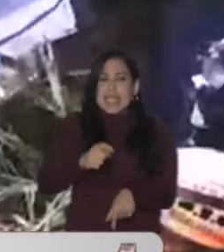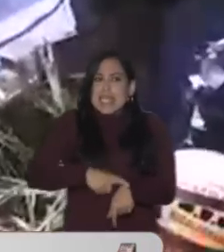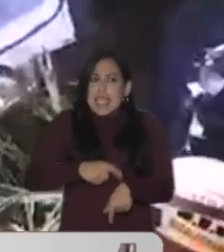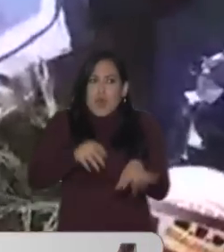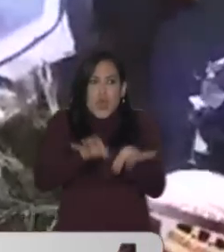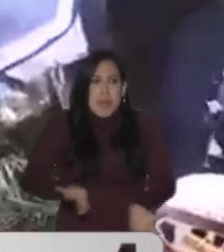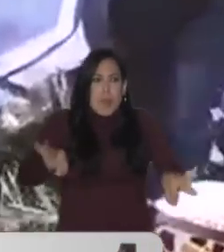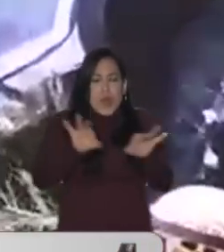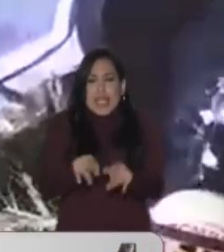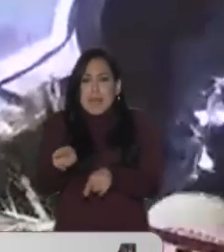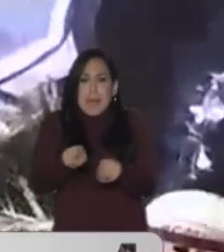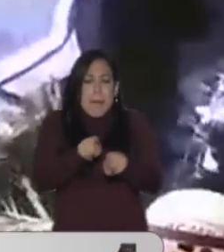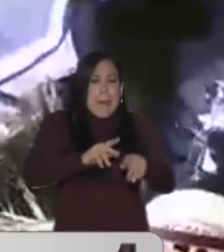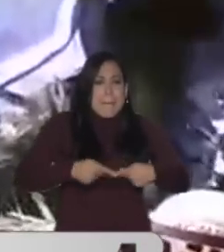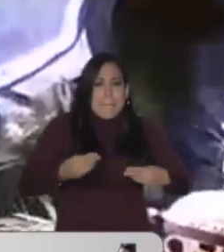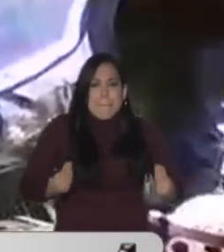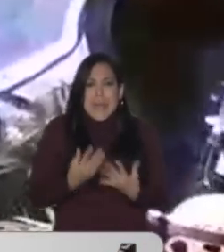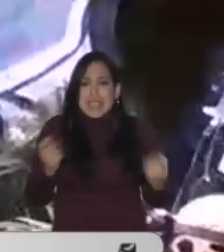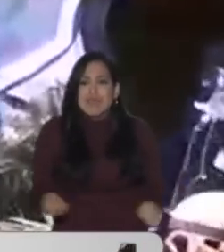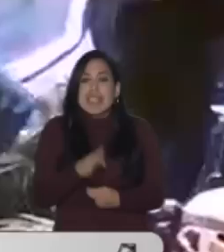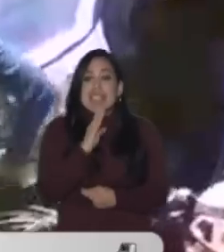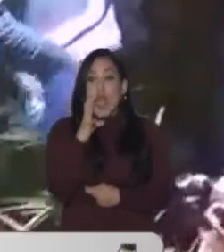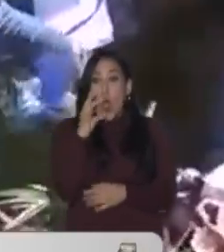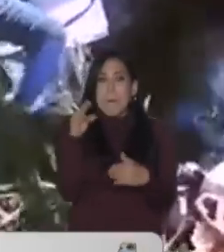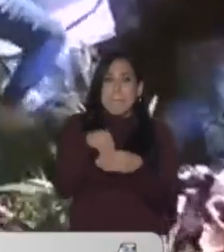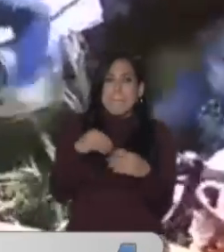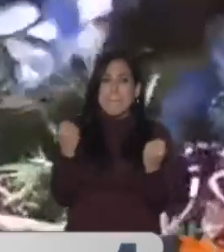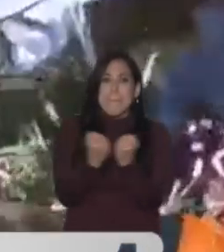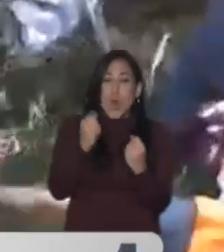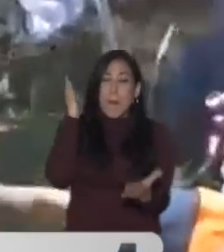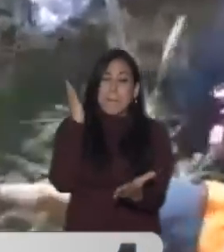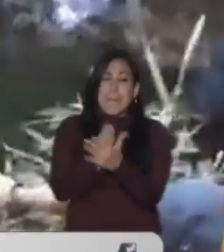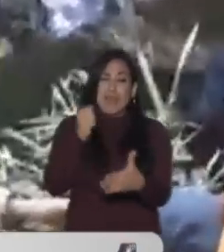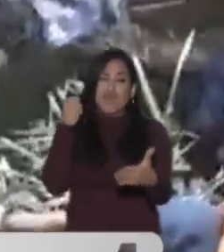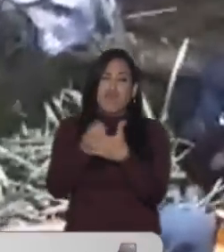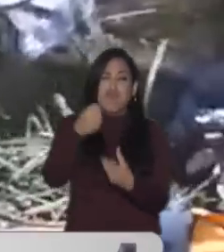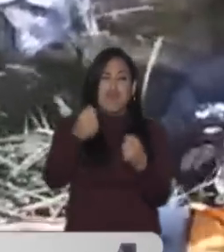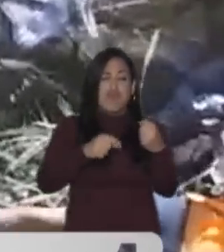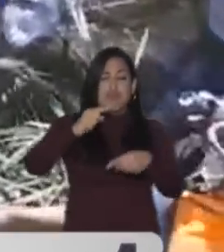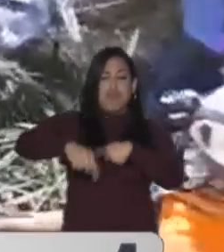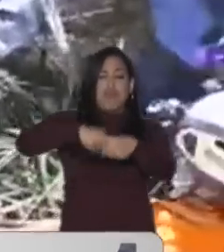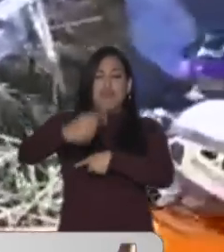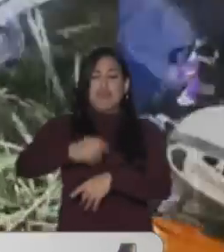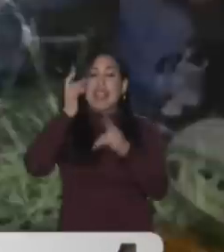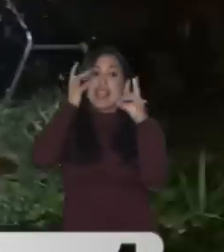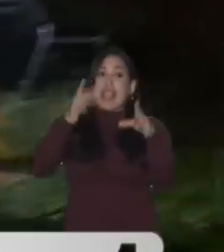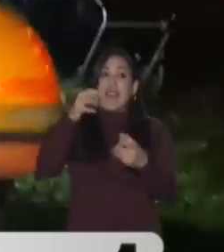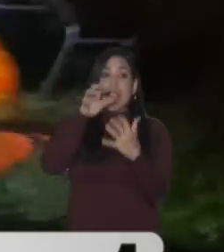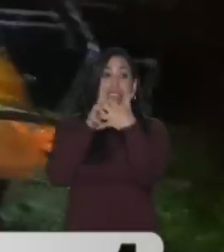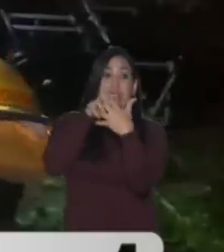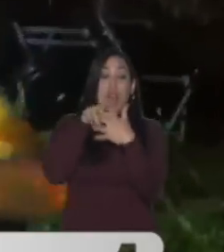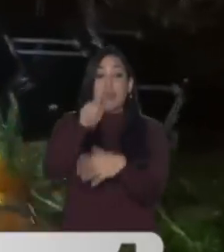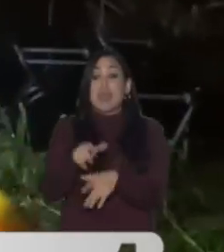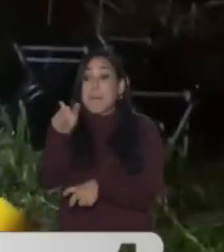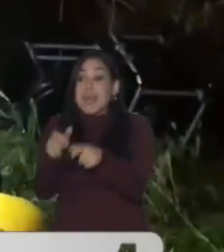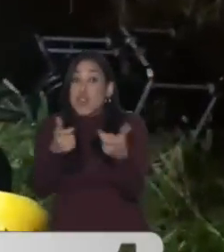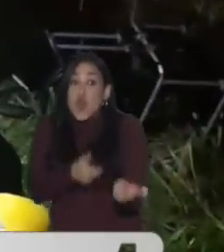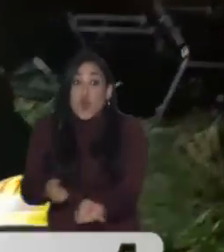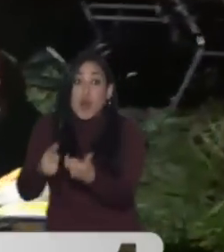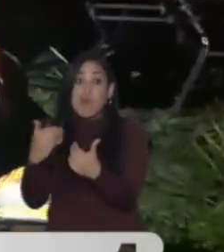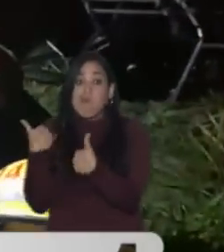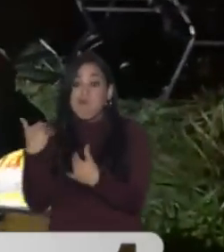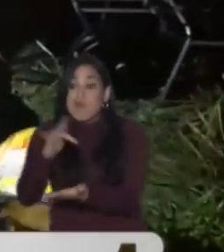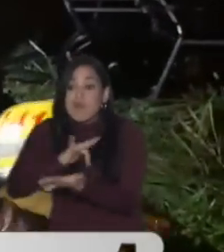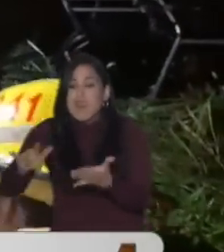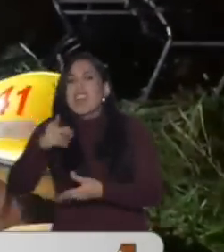era vital para que pudieran salvarle la vida al hombre que quedó atrapado luego del accidente que sufrió mientras conducía su camión. Los funcionarios del organismo